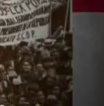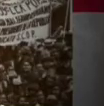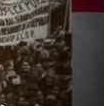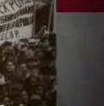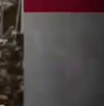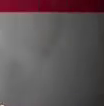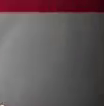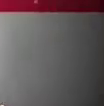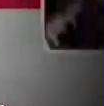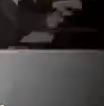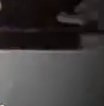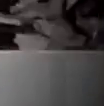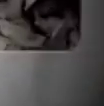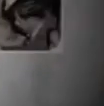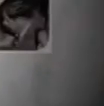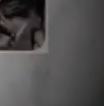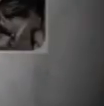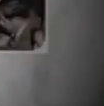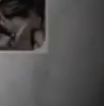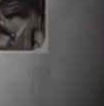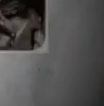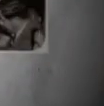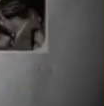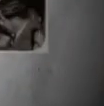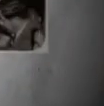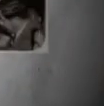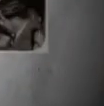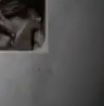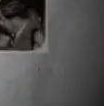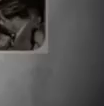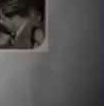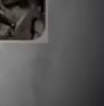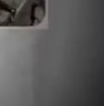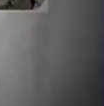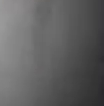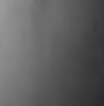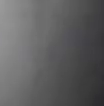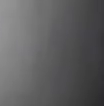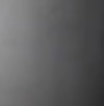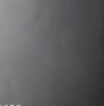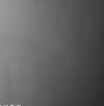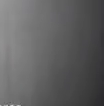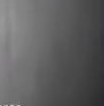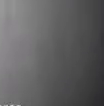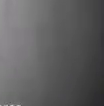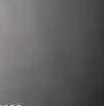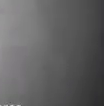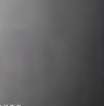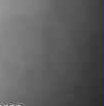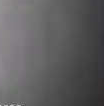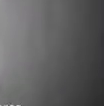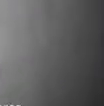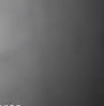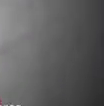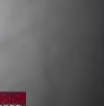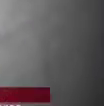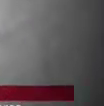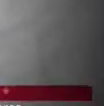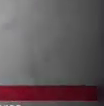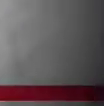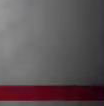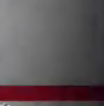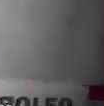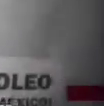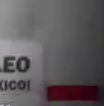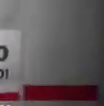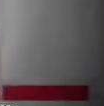la expropiación petrolera, porque sus peticiones, respaldadas por la justicia mexicana, pero desacatadas por las empresas